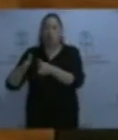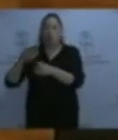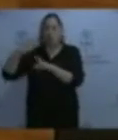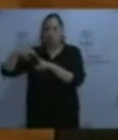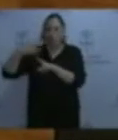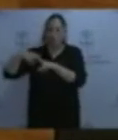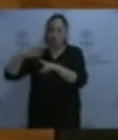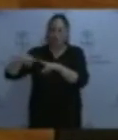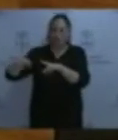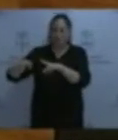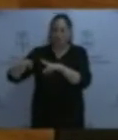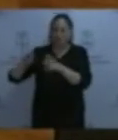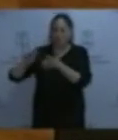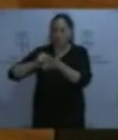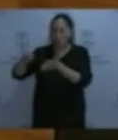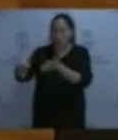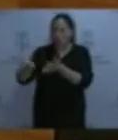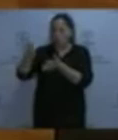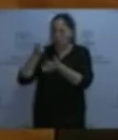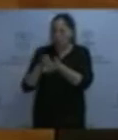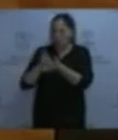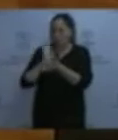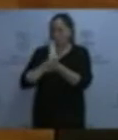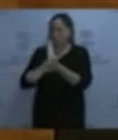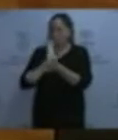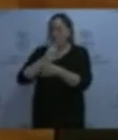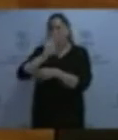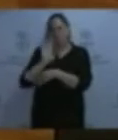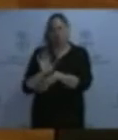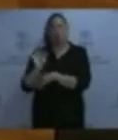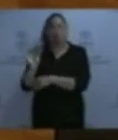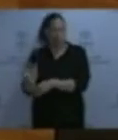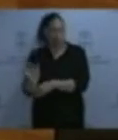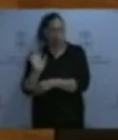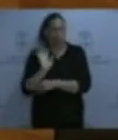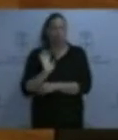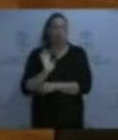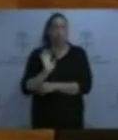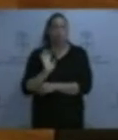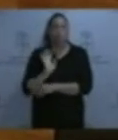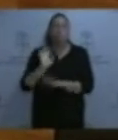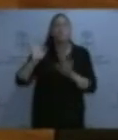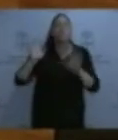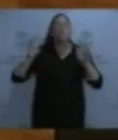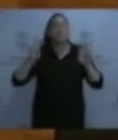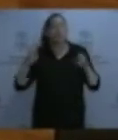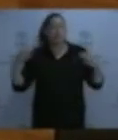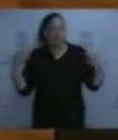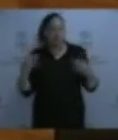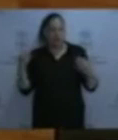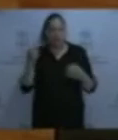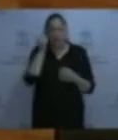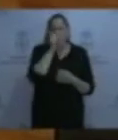políticas de contrataciones anteriores y que me parecen bastante positivos, ¿no? La cuestión ya que queda evidenciado que tres pediatras